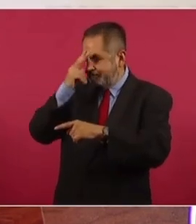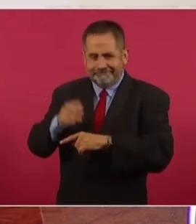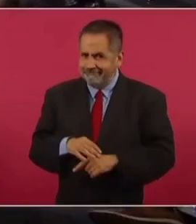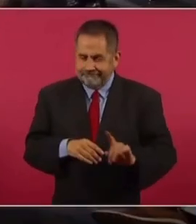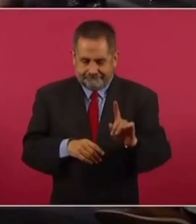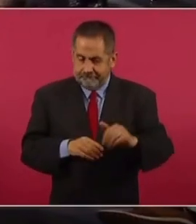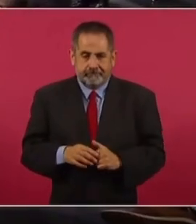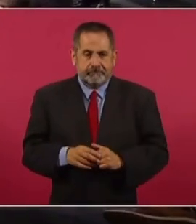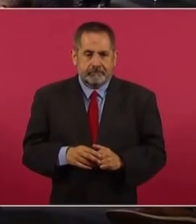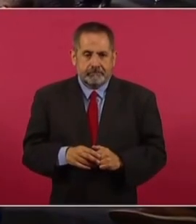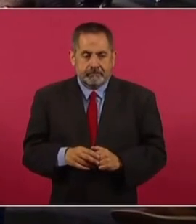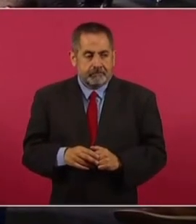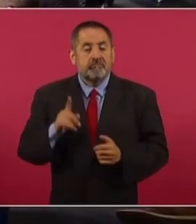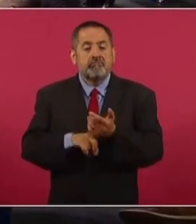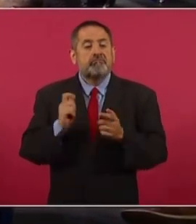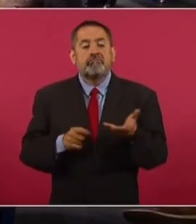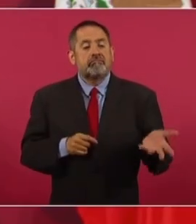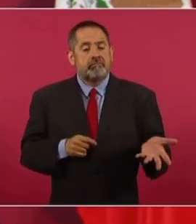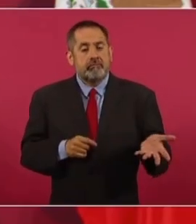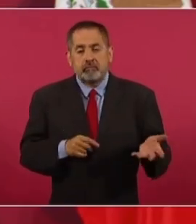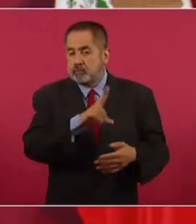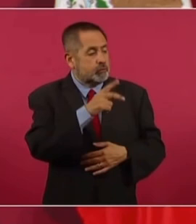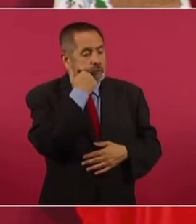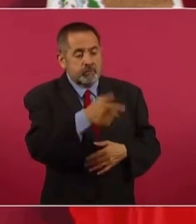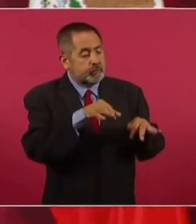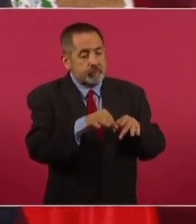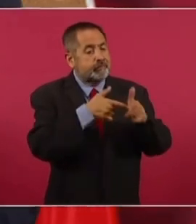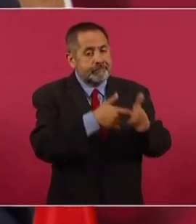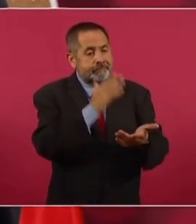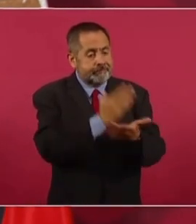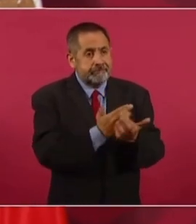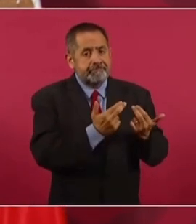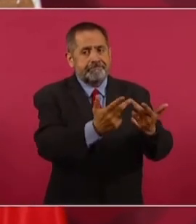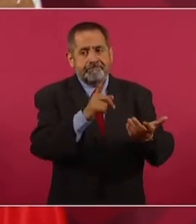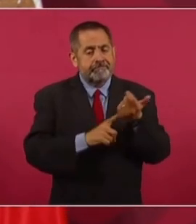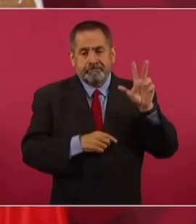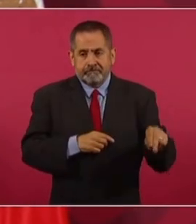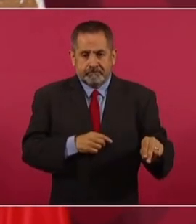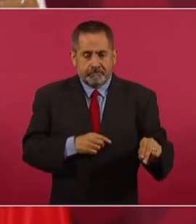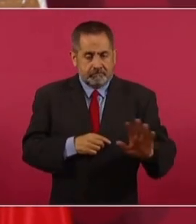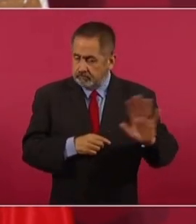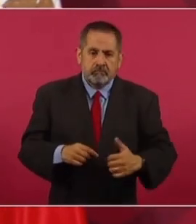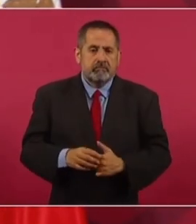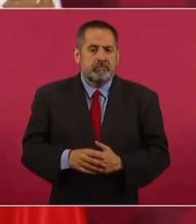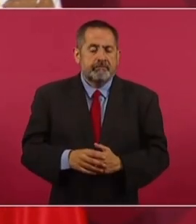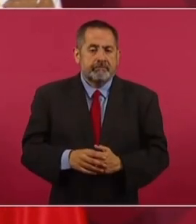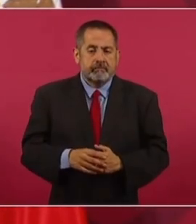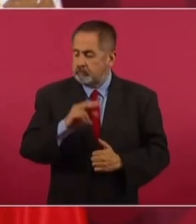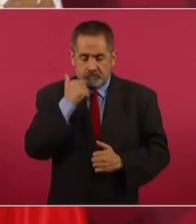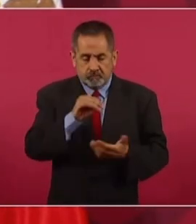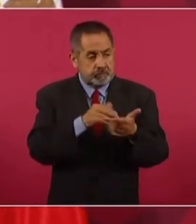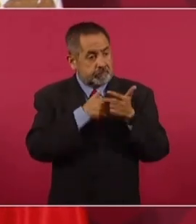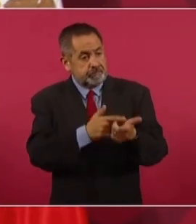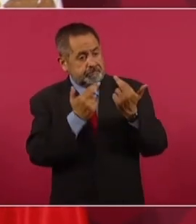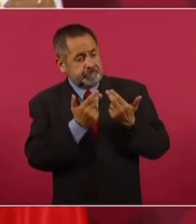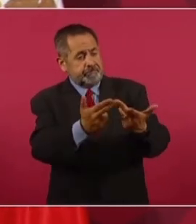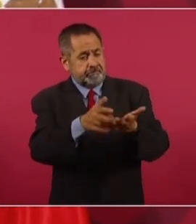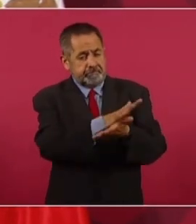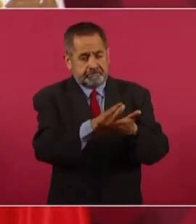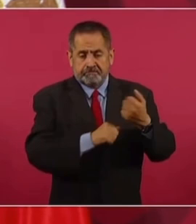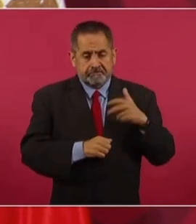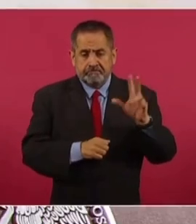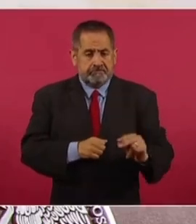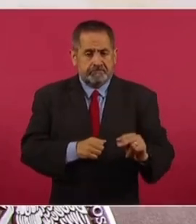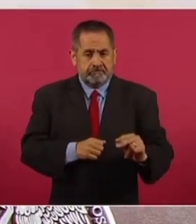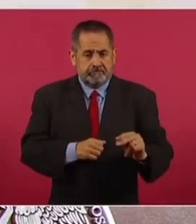pero el planteamiento es: no queremos que se siga destruyendo el medio ambiente. No queremos que se siga